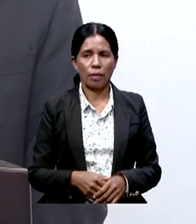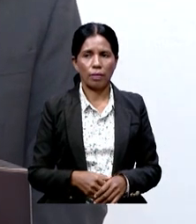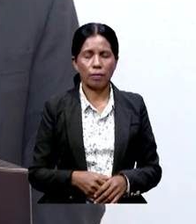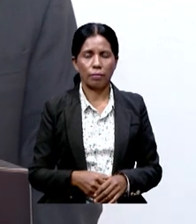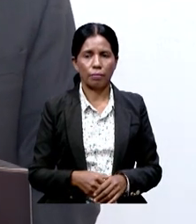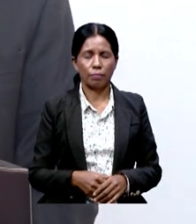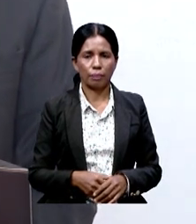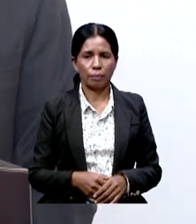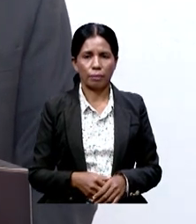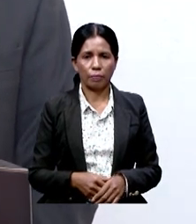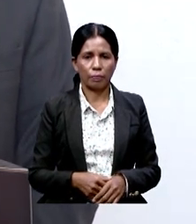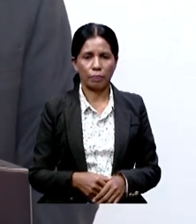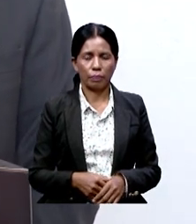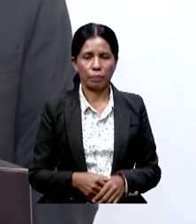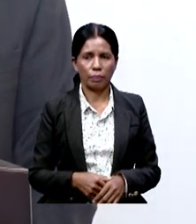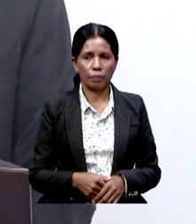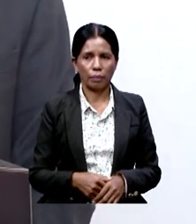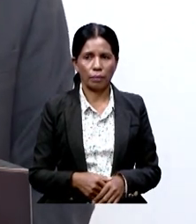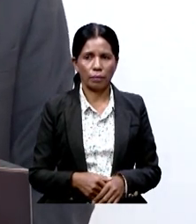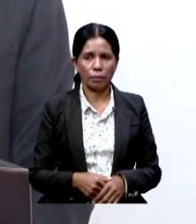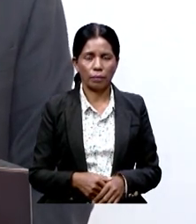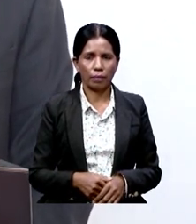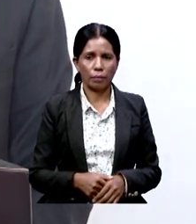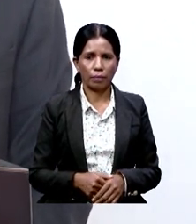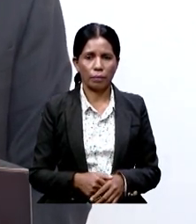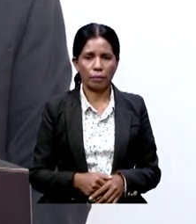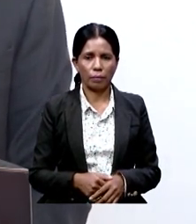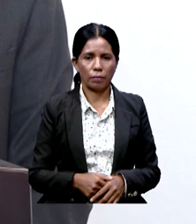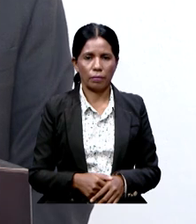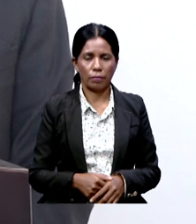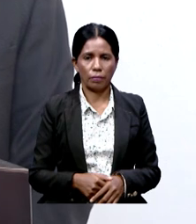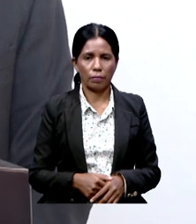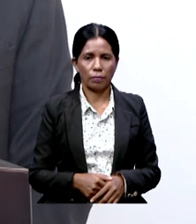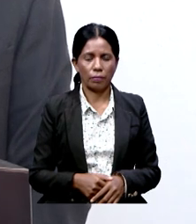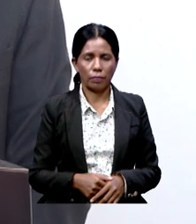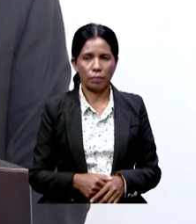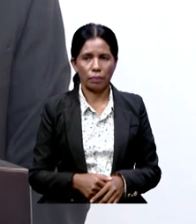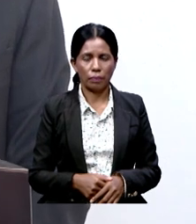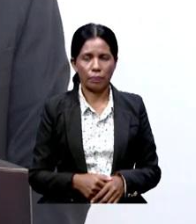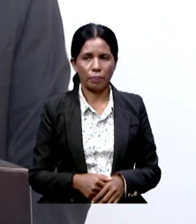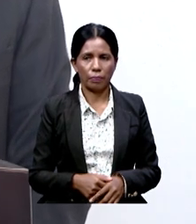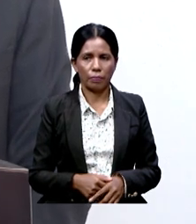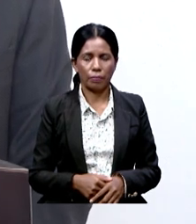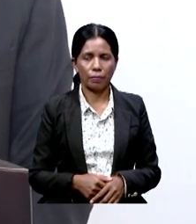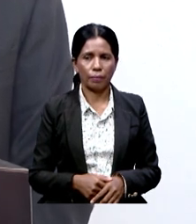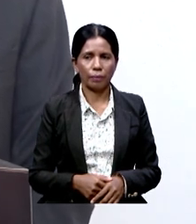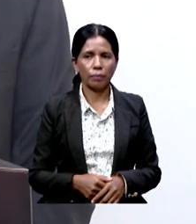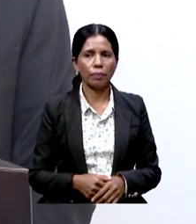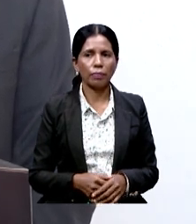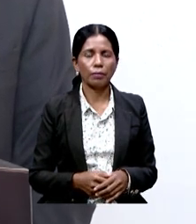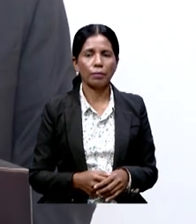el día de hoy, para comentar con él las posibilidades que tiene Cuba también en el sector de la